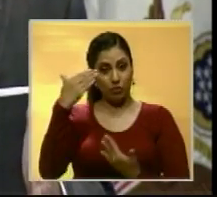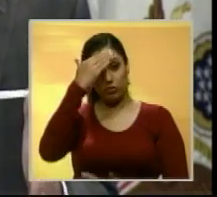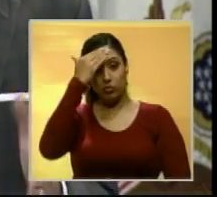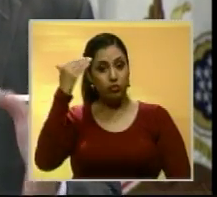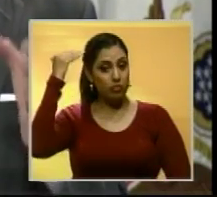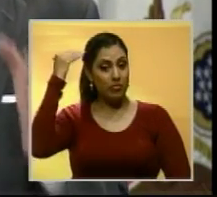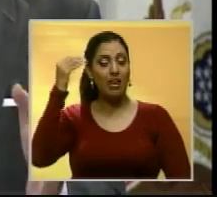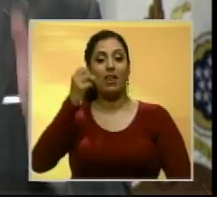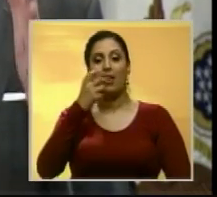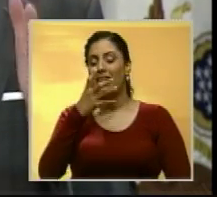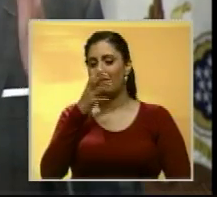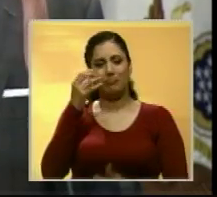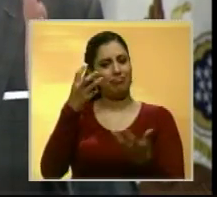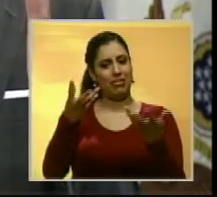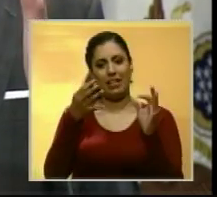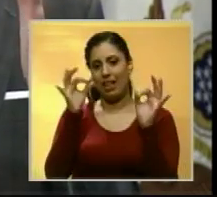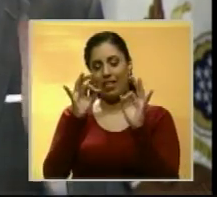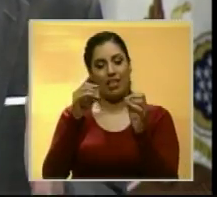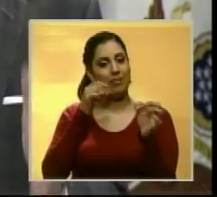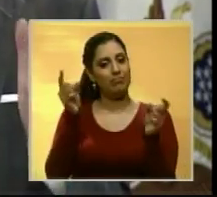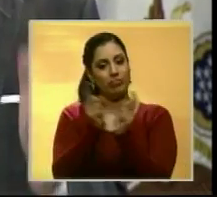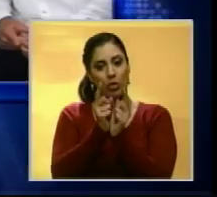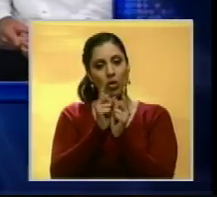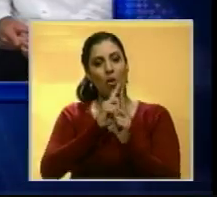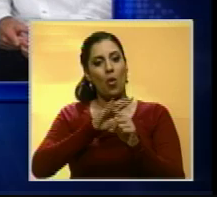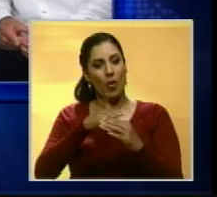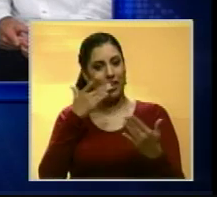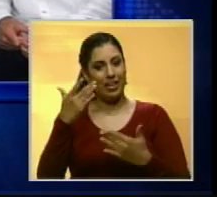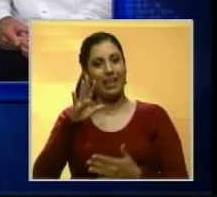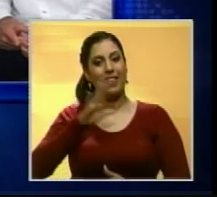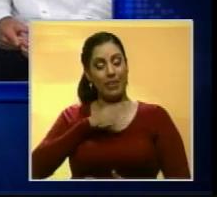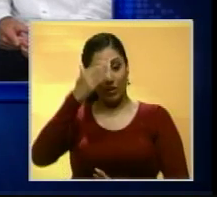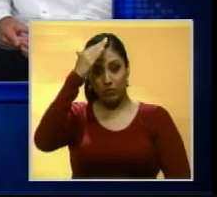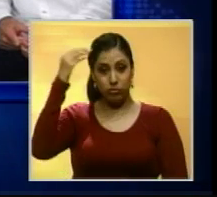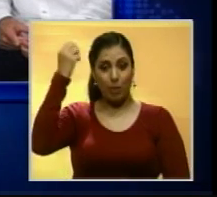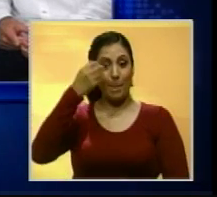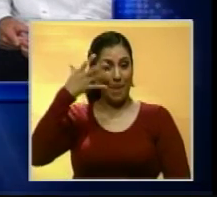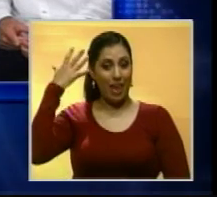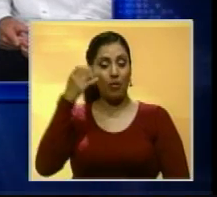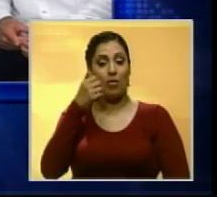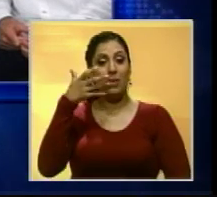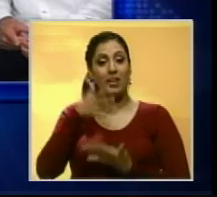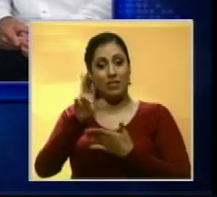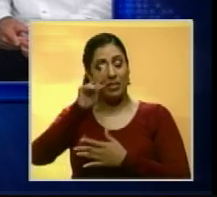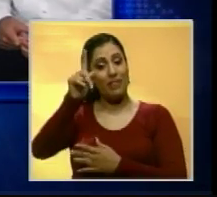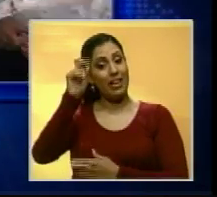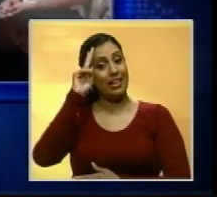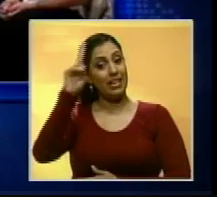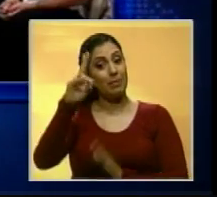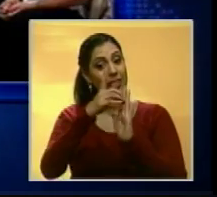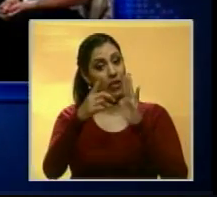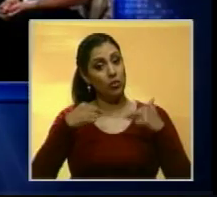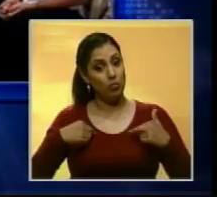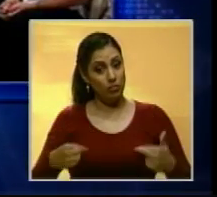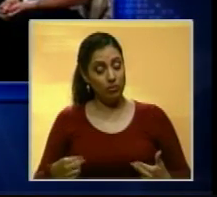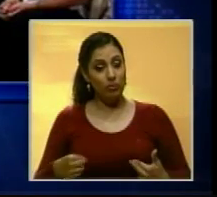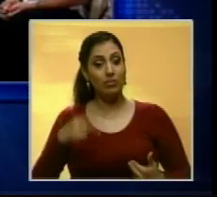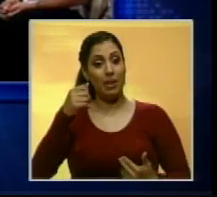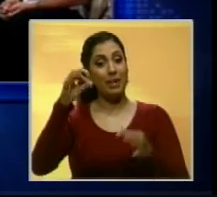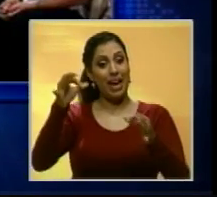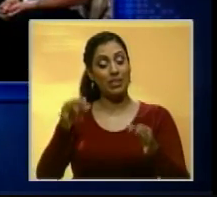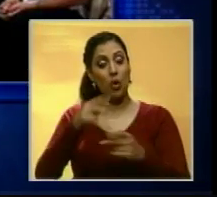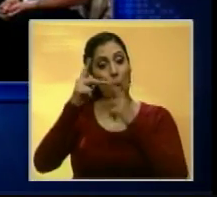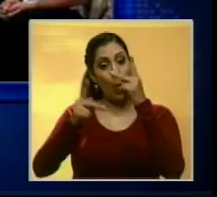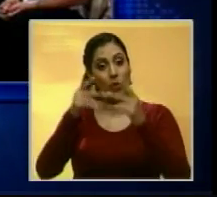Kirby, quien no dio detalles de la conversación. Enfatizó en que Kerry exhortó a Venezuela a respetar los derechos humanos, así como a